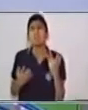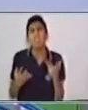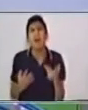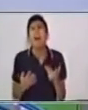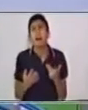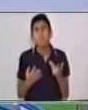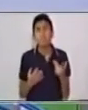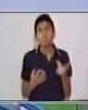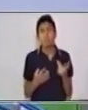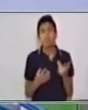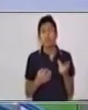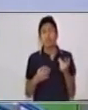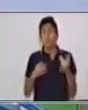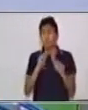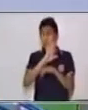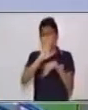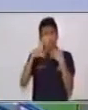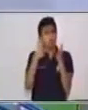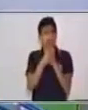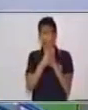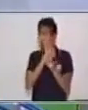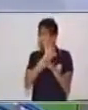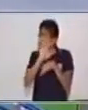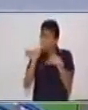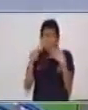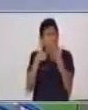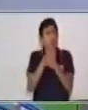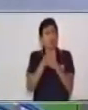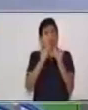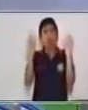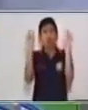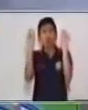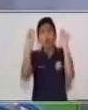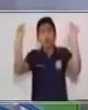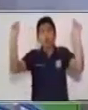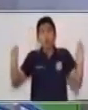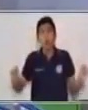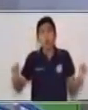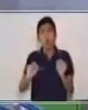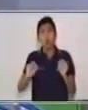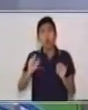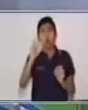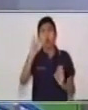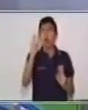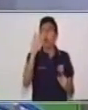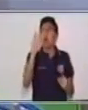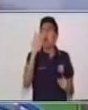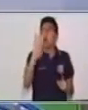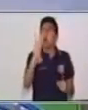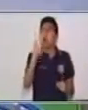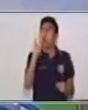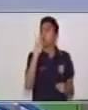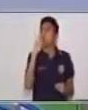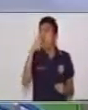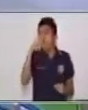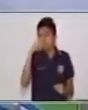un corchete la oración compuesta. Total, vamos a finalizarla en